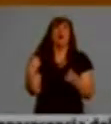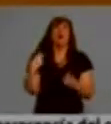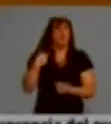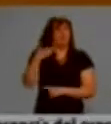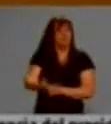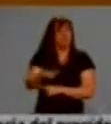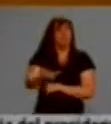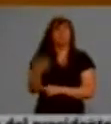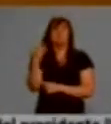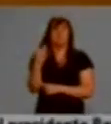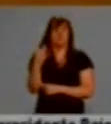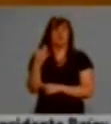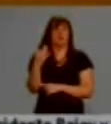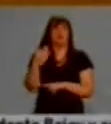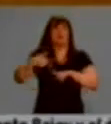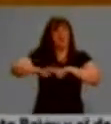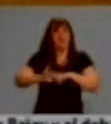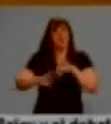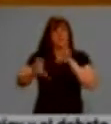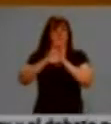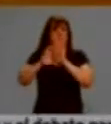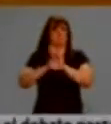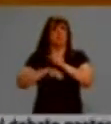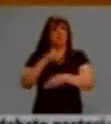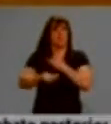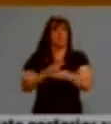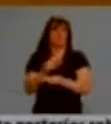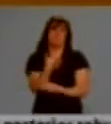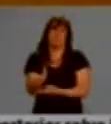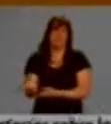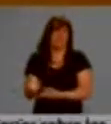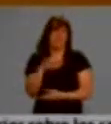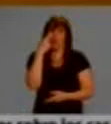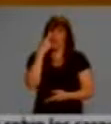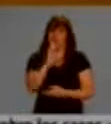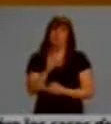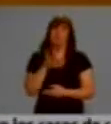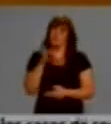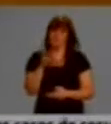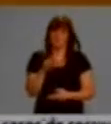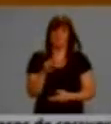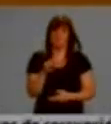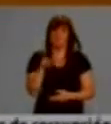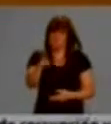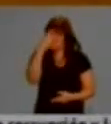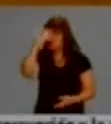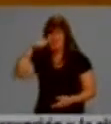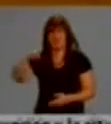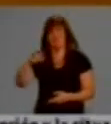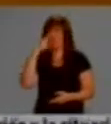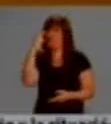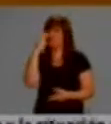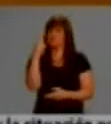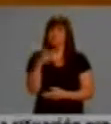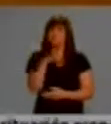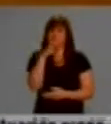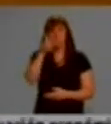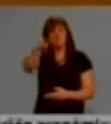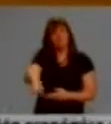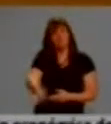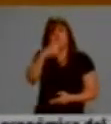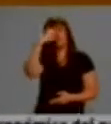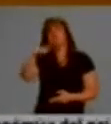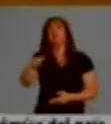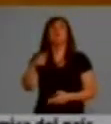uso fraudulento de los instrumentos de la Constitución. Y además no conviene, y usted debería saberlo. Usted sabe